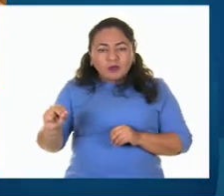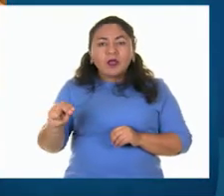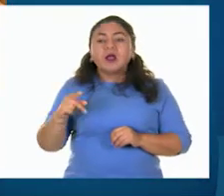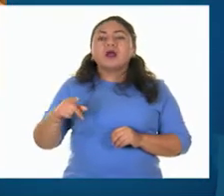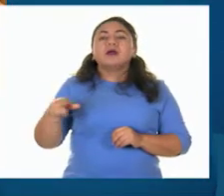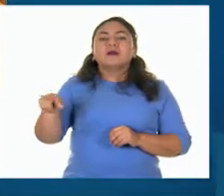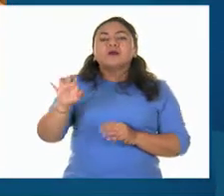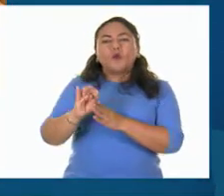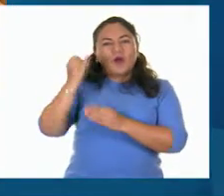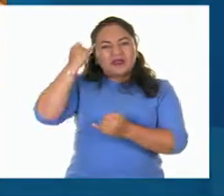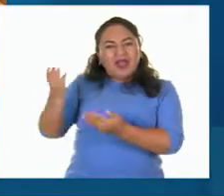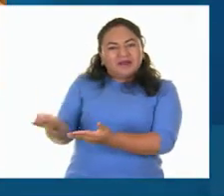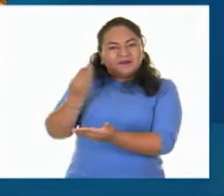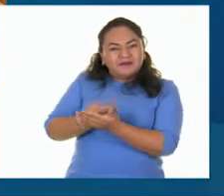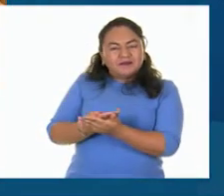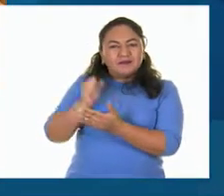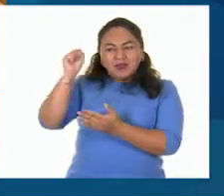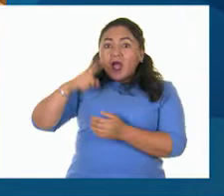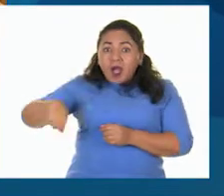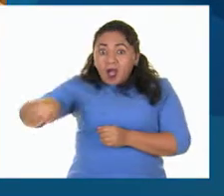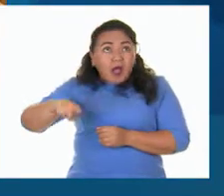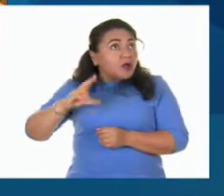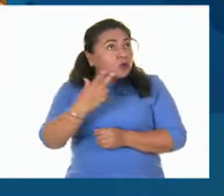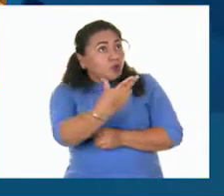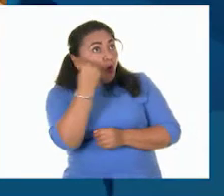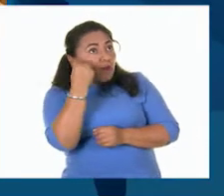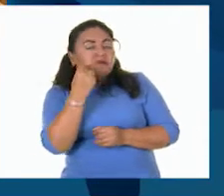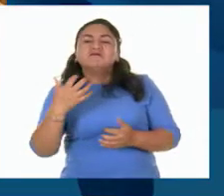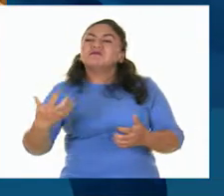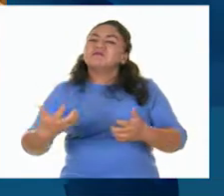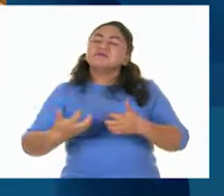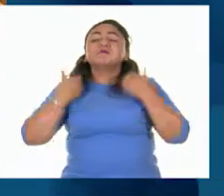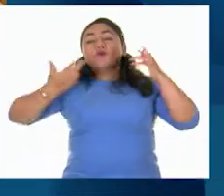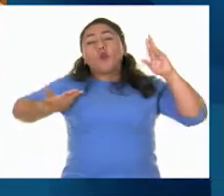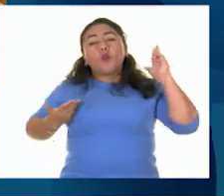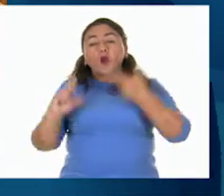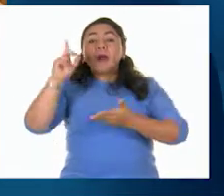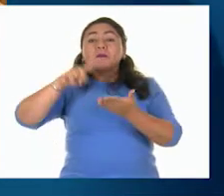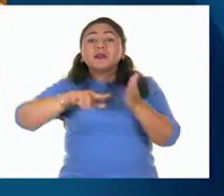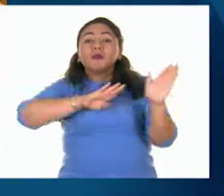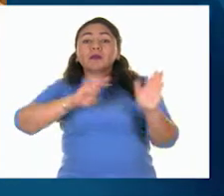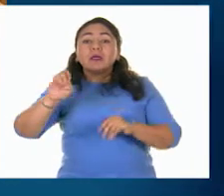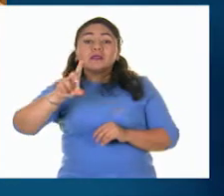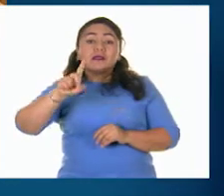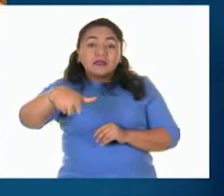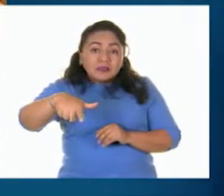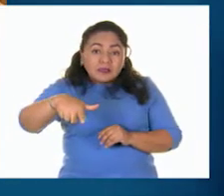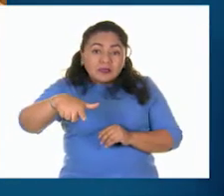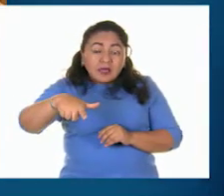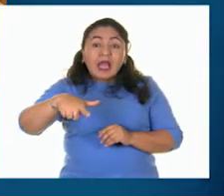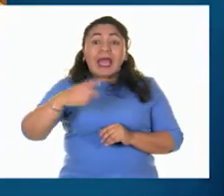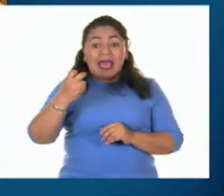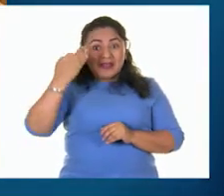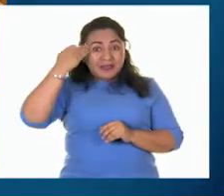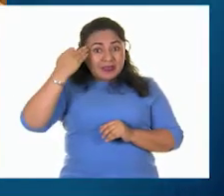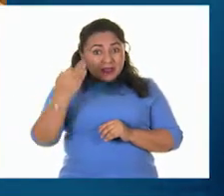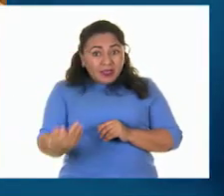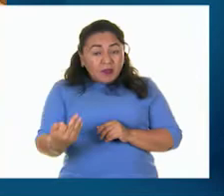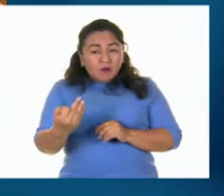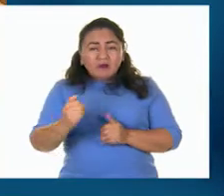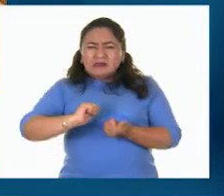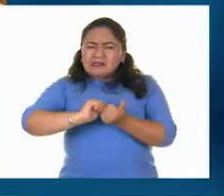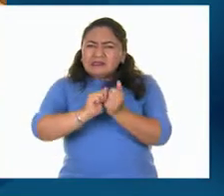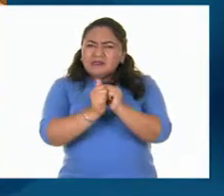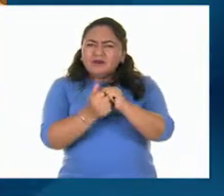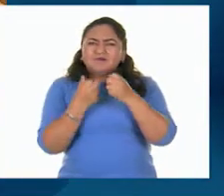y entonces los trabajadores organizaron una huelga que estalló en 1937. La situación se llegó a poner